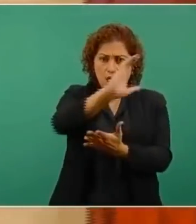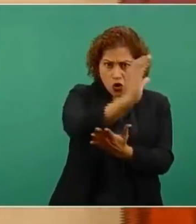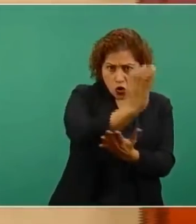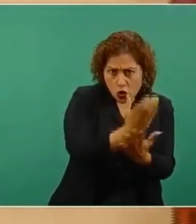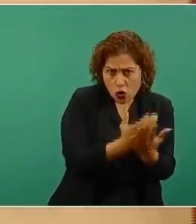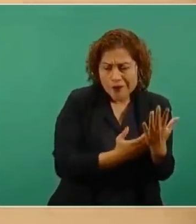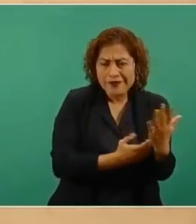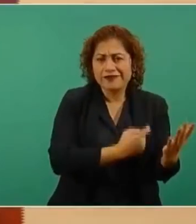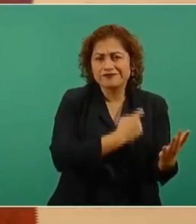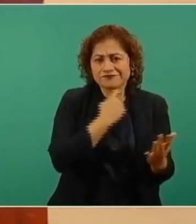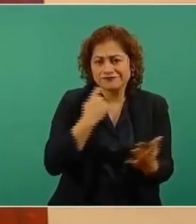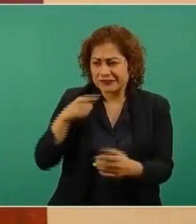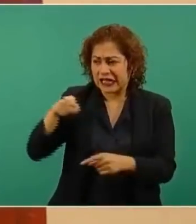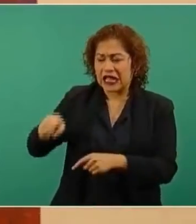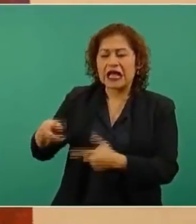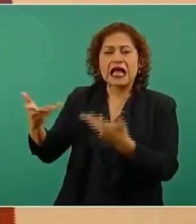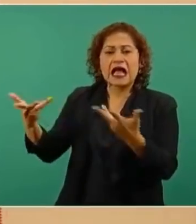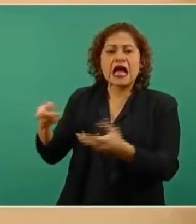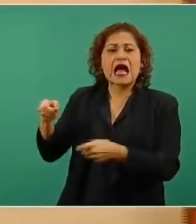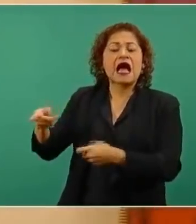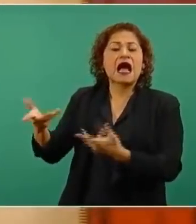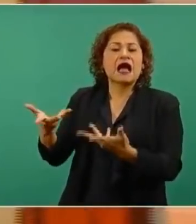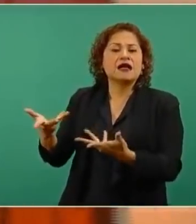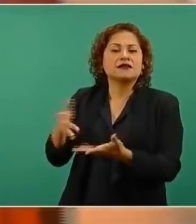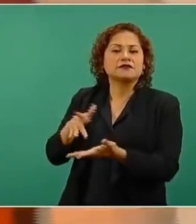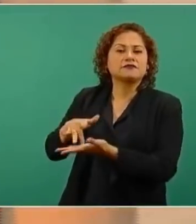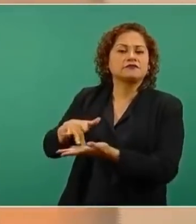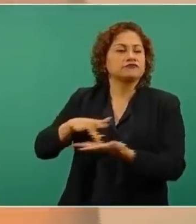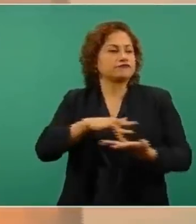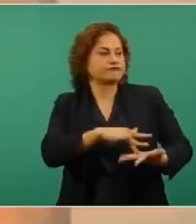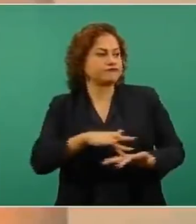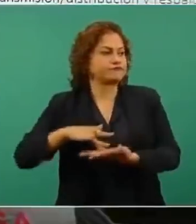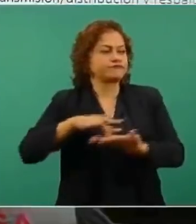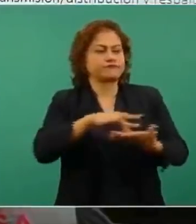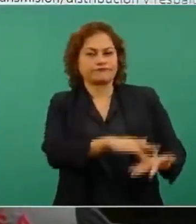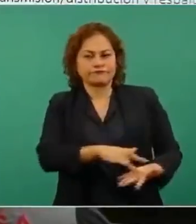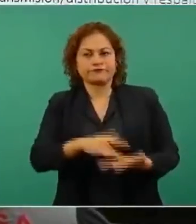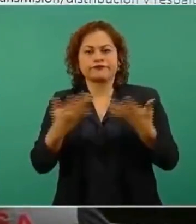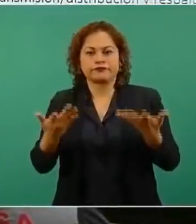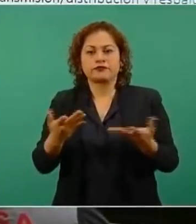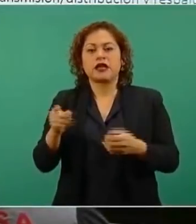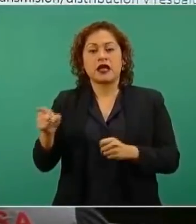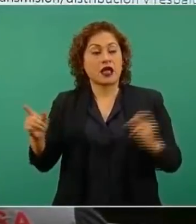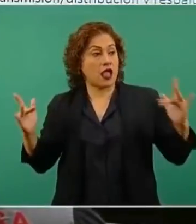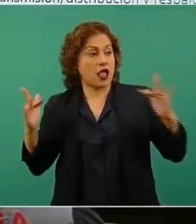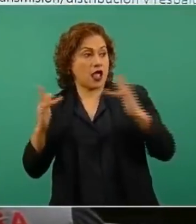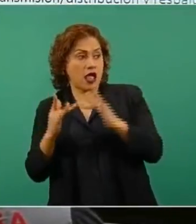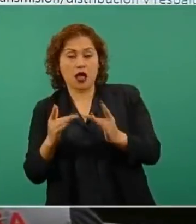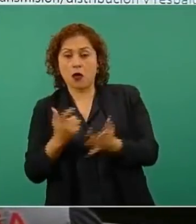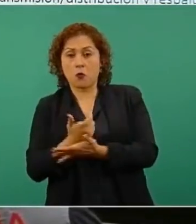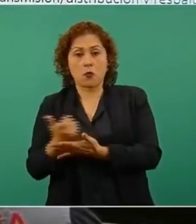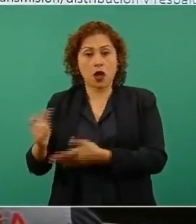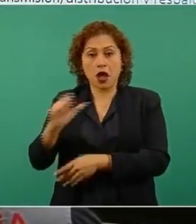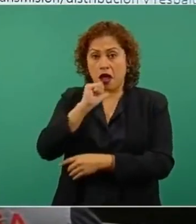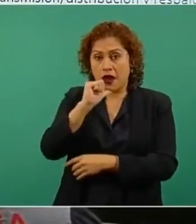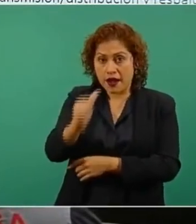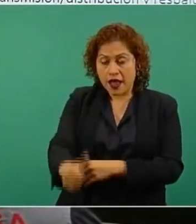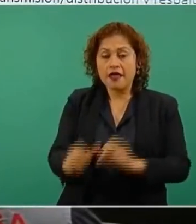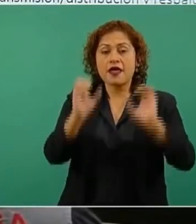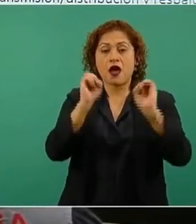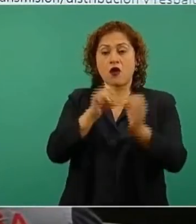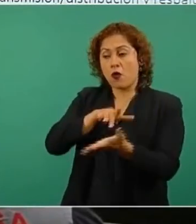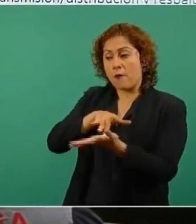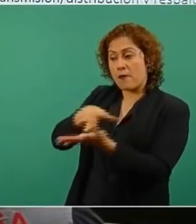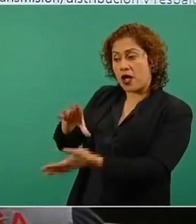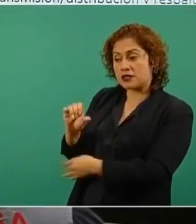pagar en la CFE, ¿no?, donde se subsidia a estos privados, donde no pagan la transmisión, donde no pagan el respaldo a la CFE,